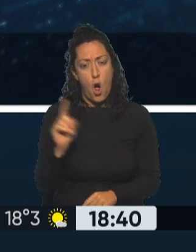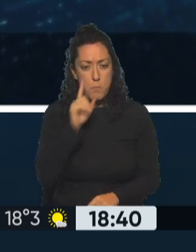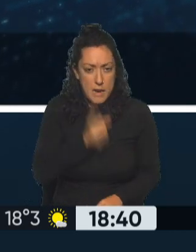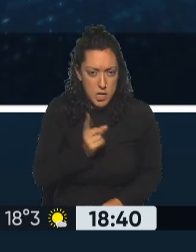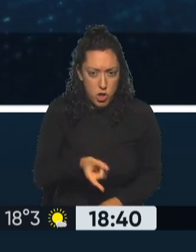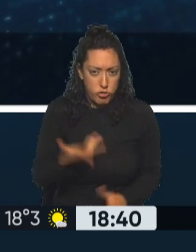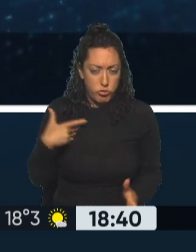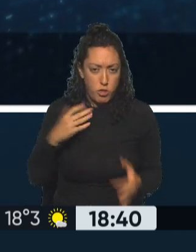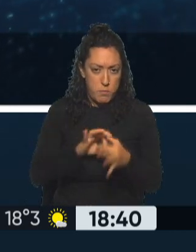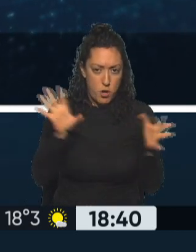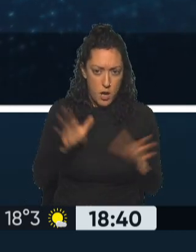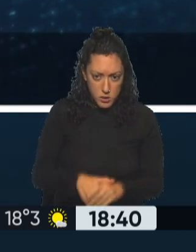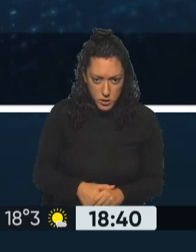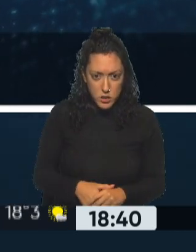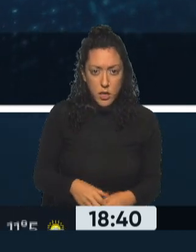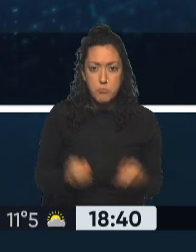claramente. Claramente,